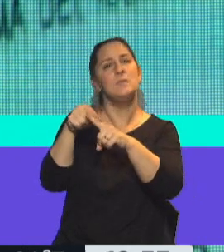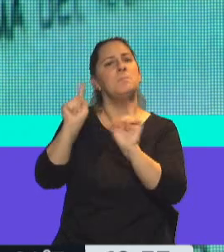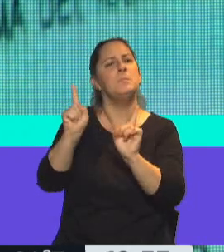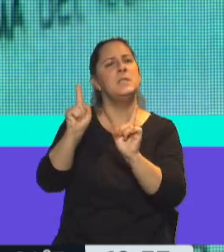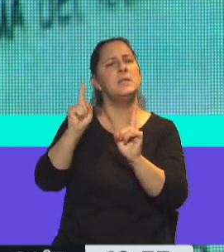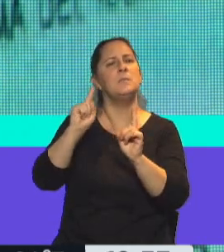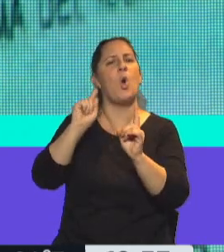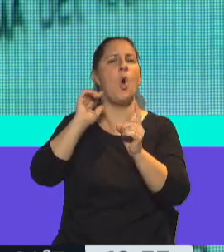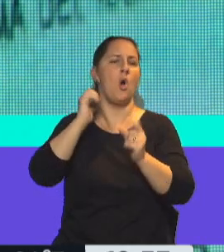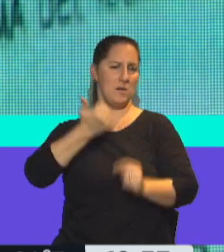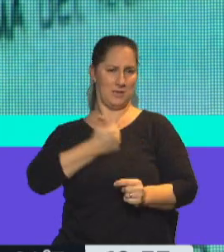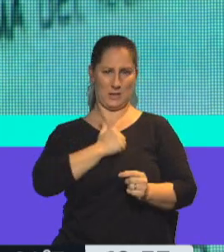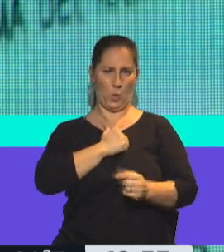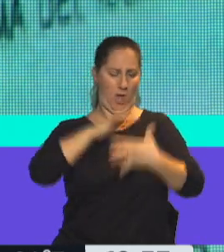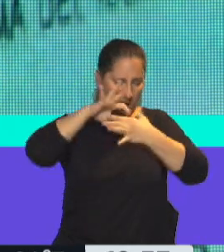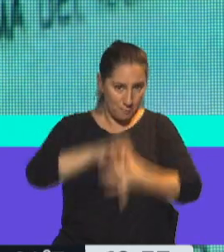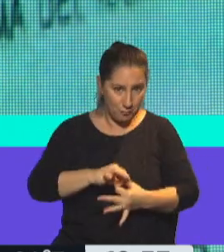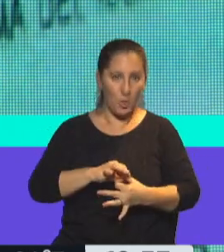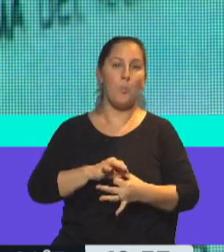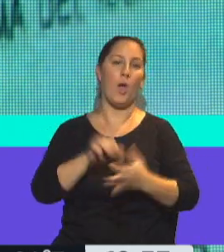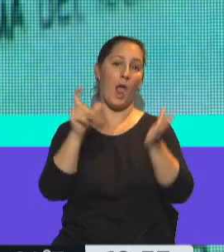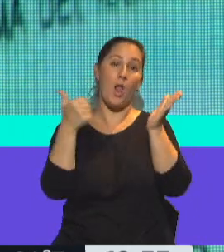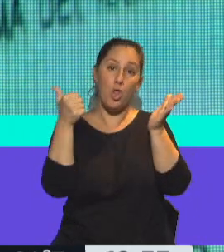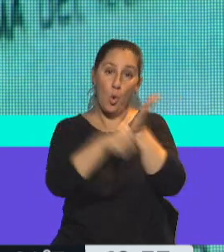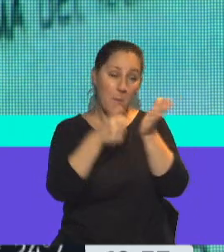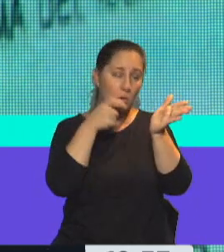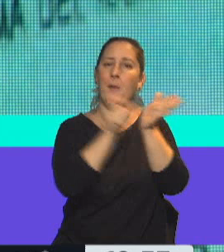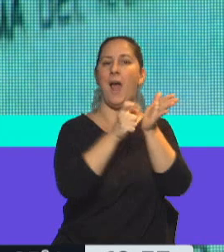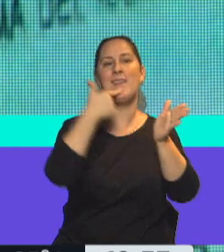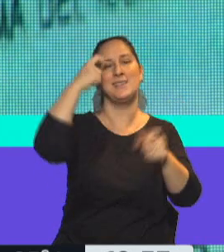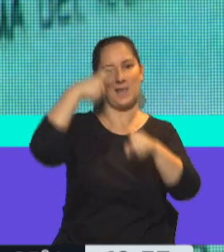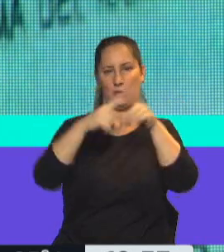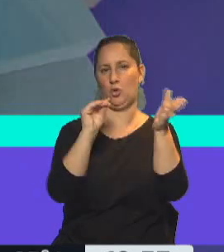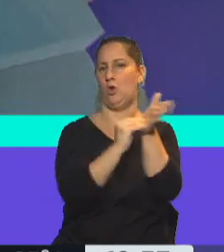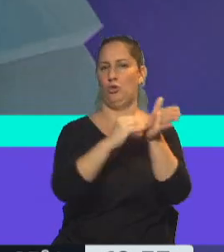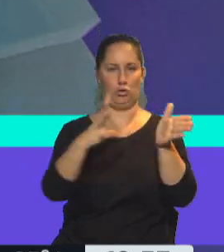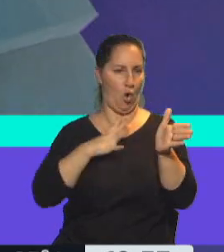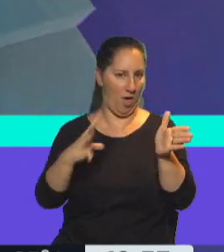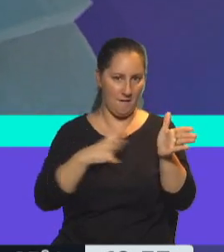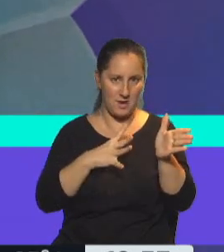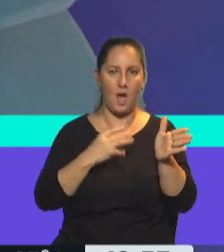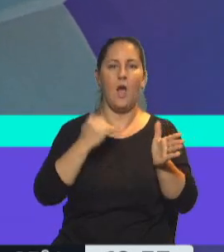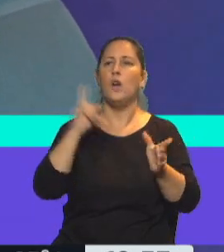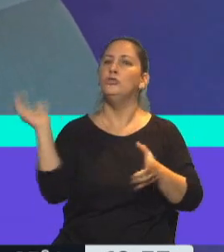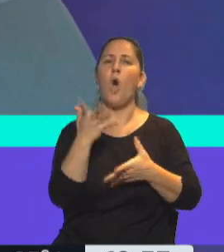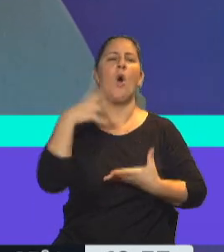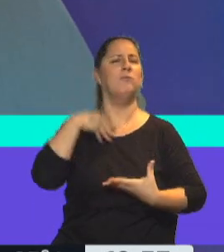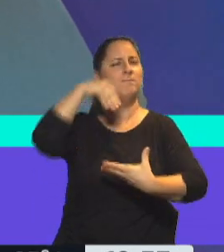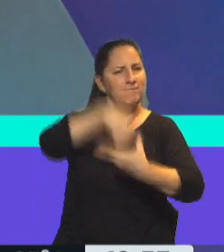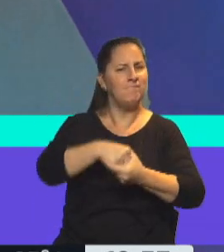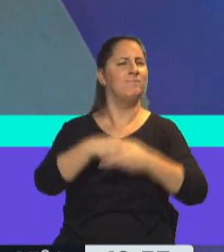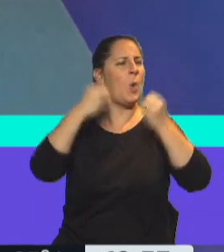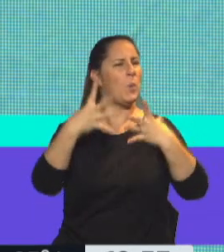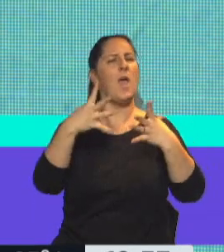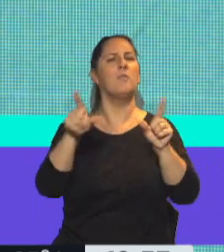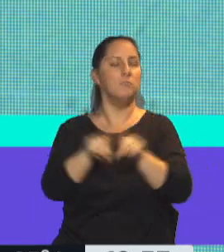autopercibido. Digo sexo porque el documento sigue diciendo sexo. Bueno, obviamente no va a contener a todos ni va a representar a todos. Sí, es un avance muy